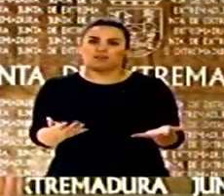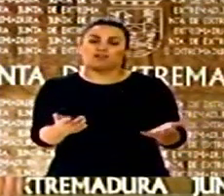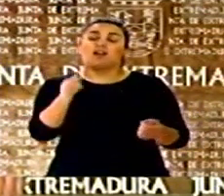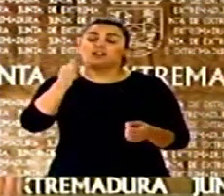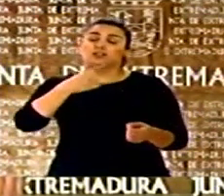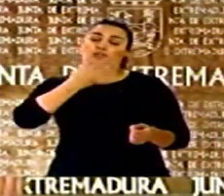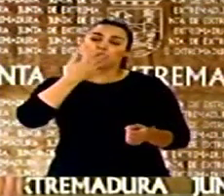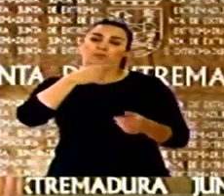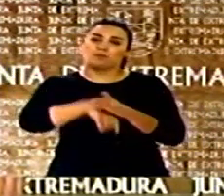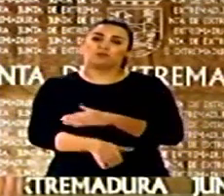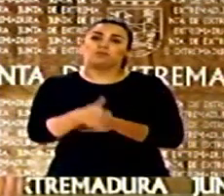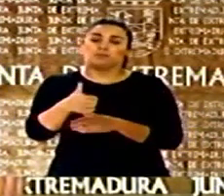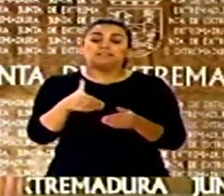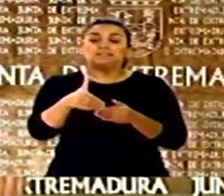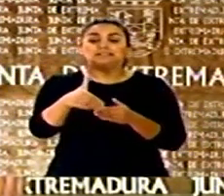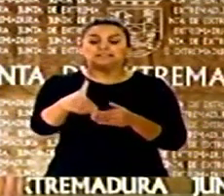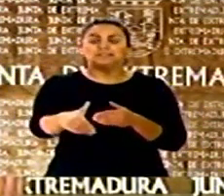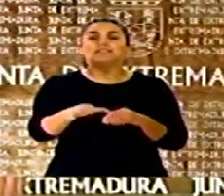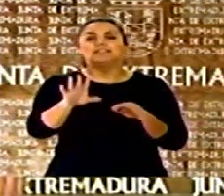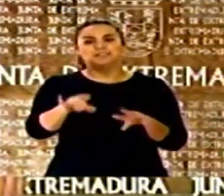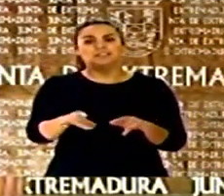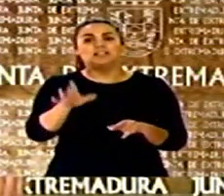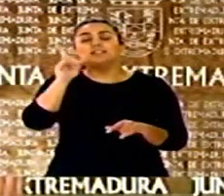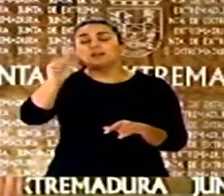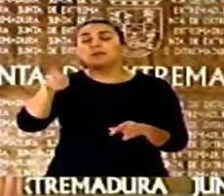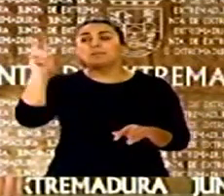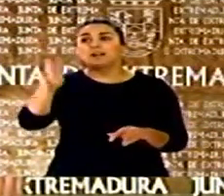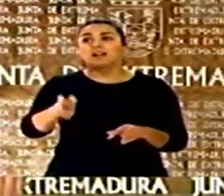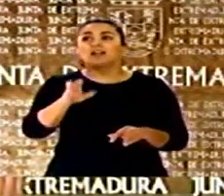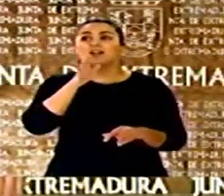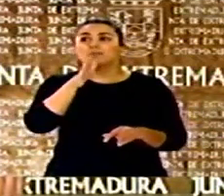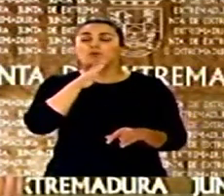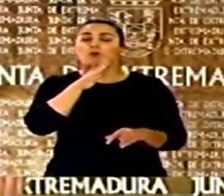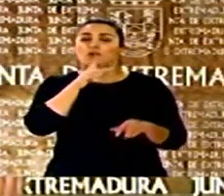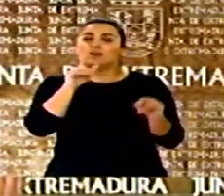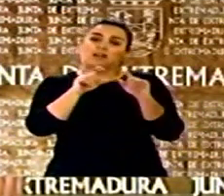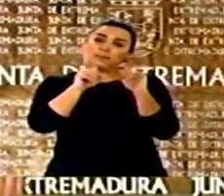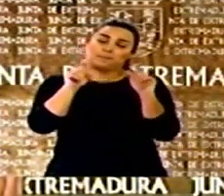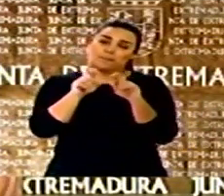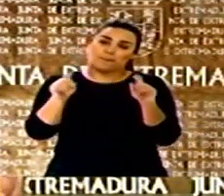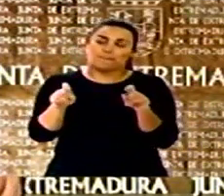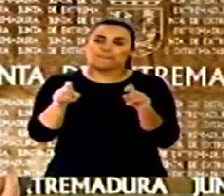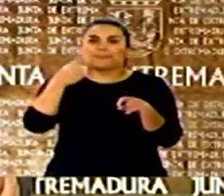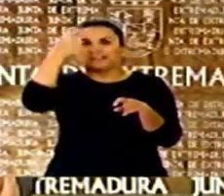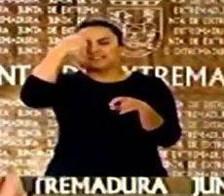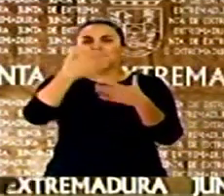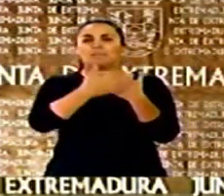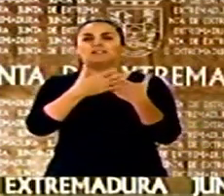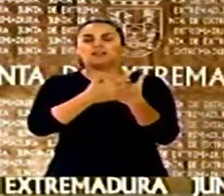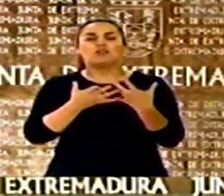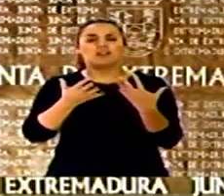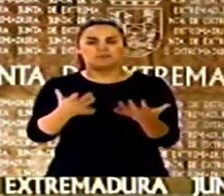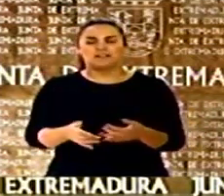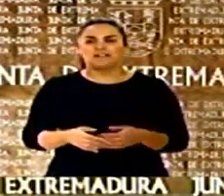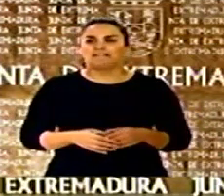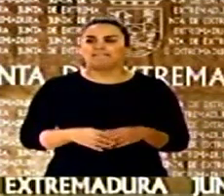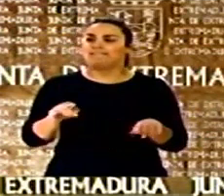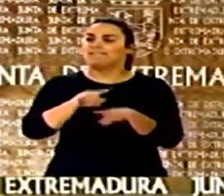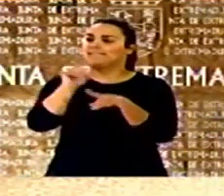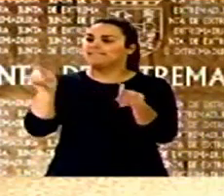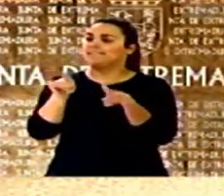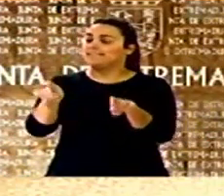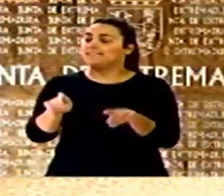mi juicio es lo más importante. Porque eso además el sector empresarial ya lo sabe, porque lo está comprobando. Y